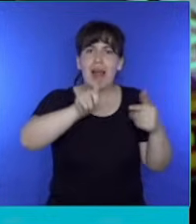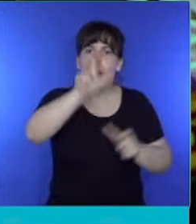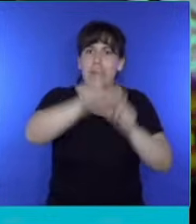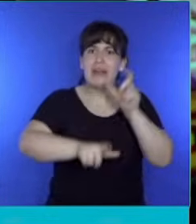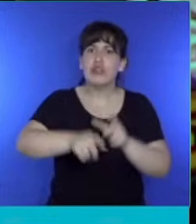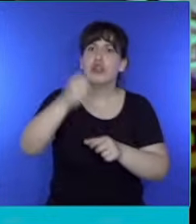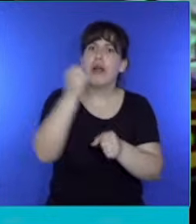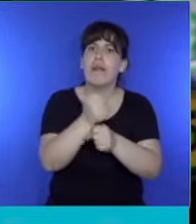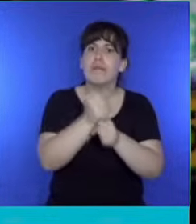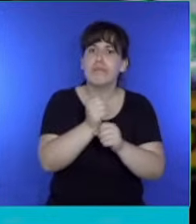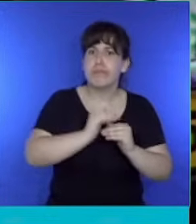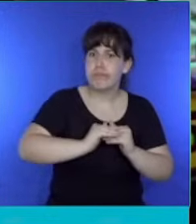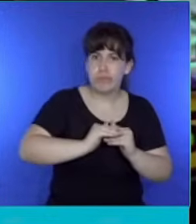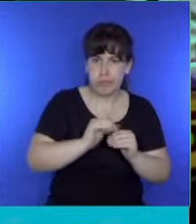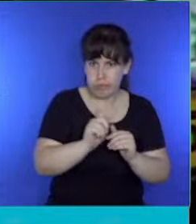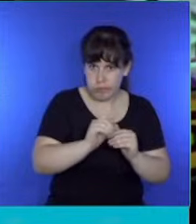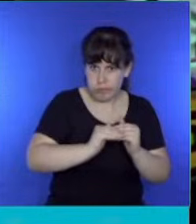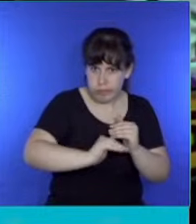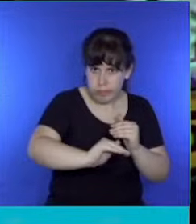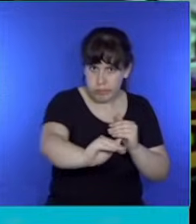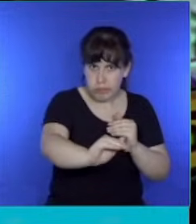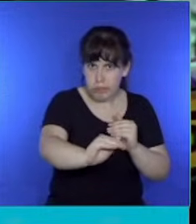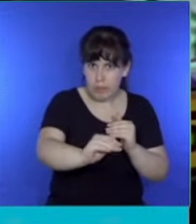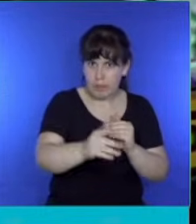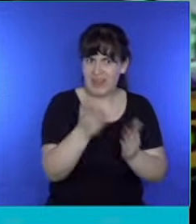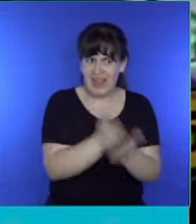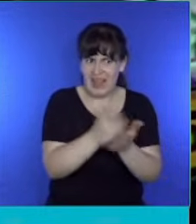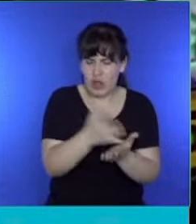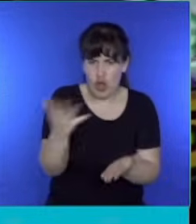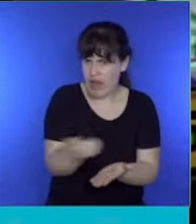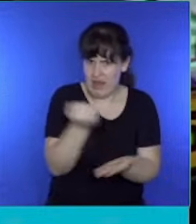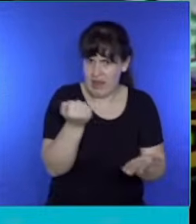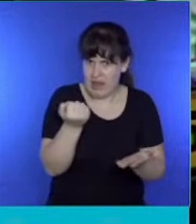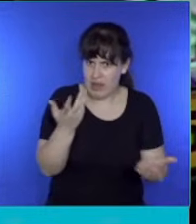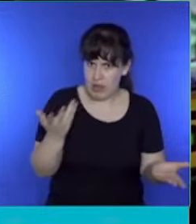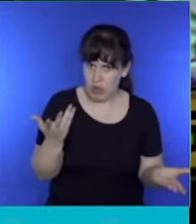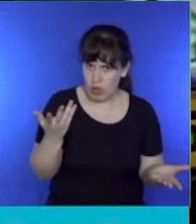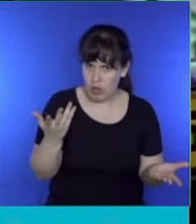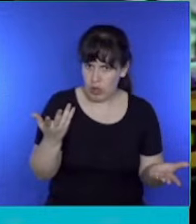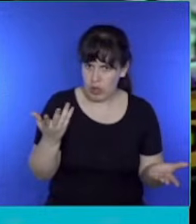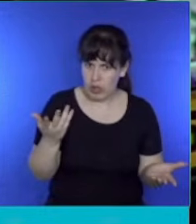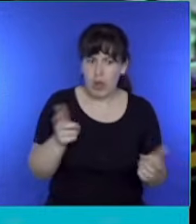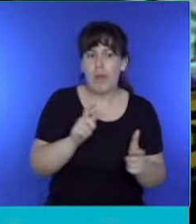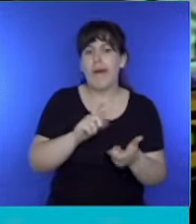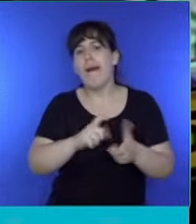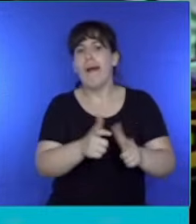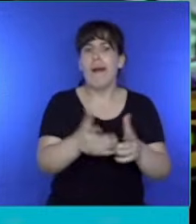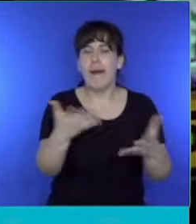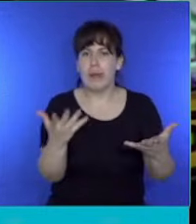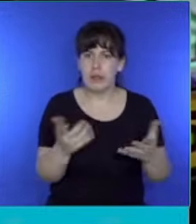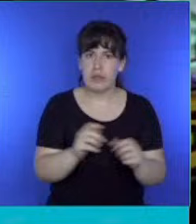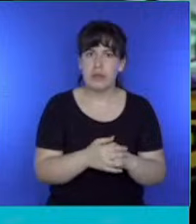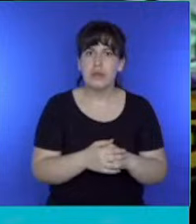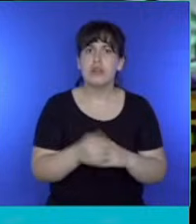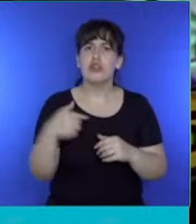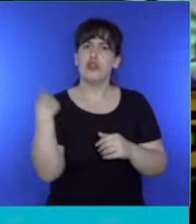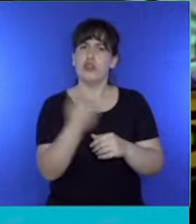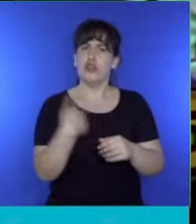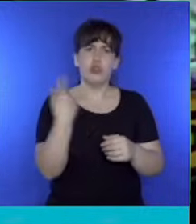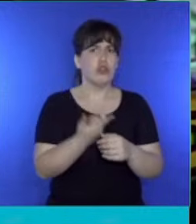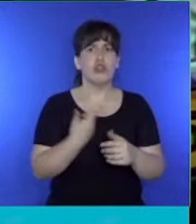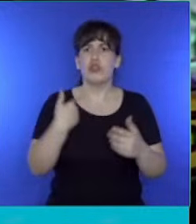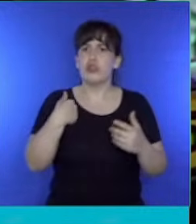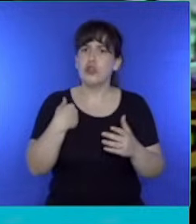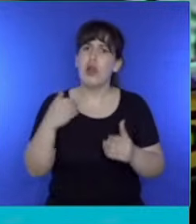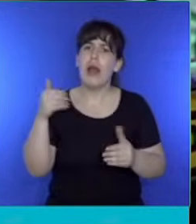pasivos sin tener en cuenta que ya era un derecho adquirido. Y sin tener en cuenta, además, que nosotros tenemos una corte en la